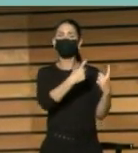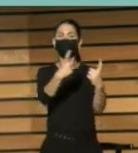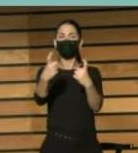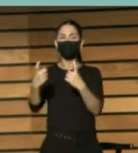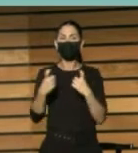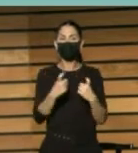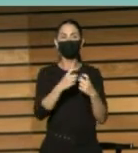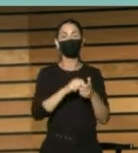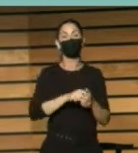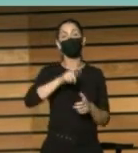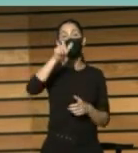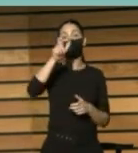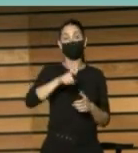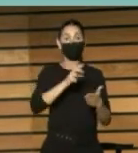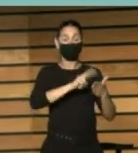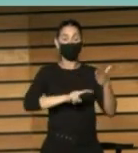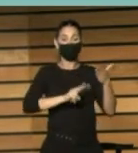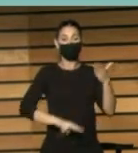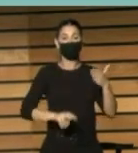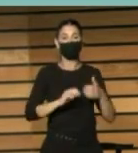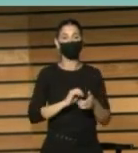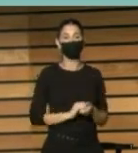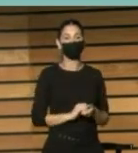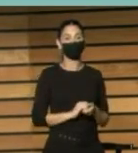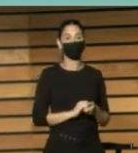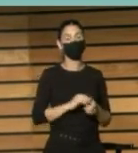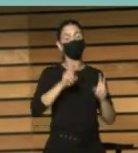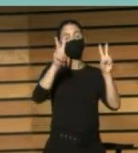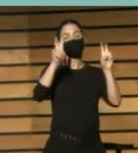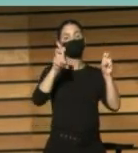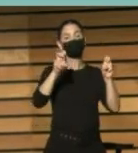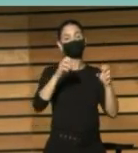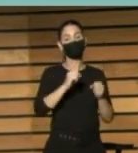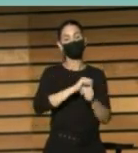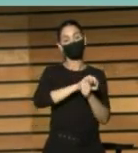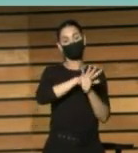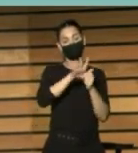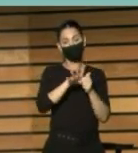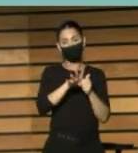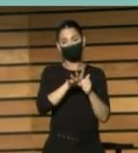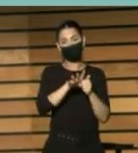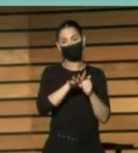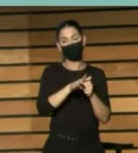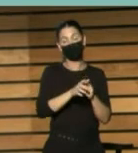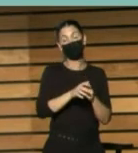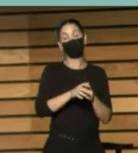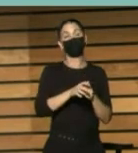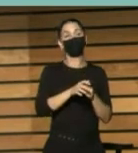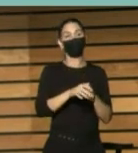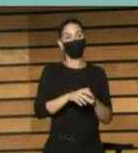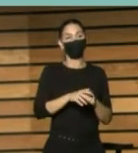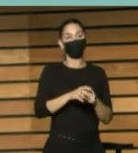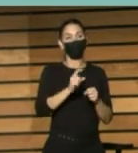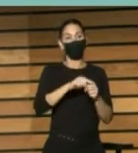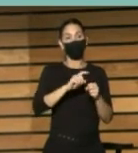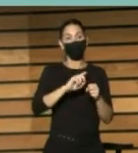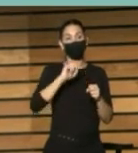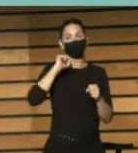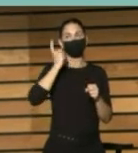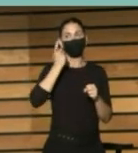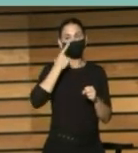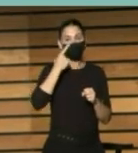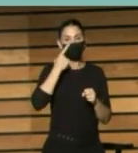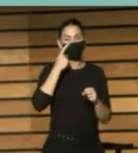para esos lectores. La COVID creo que ha puesto el foco en la importancia de